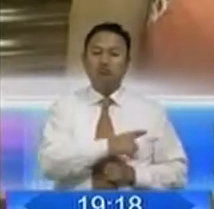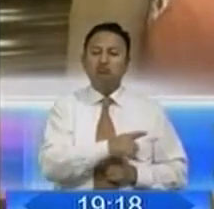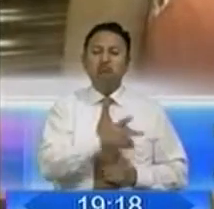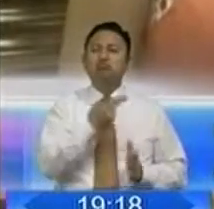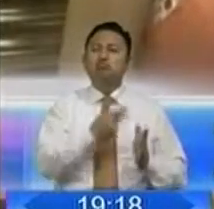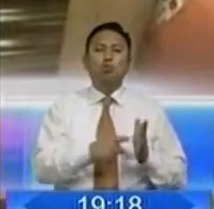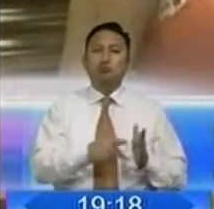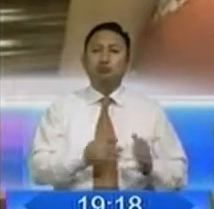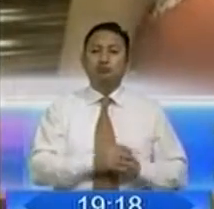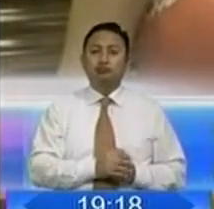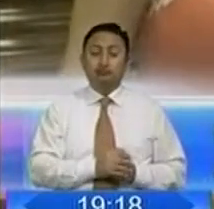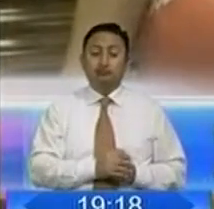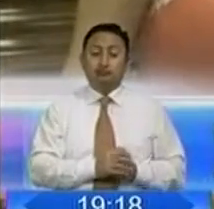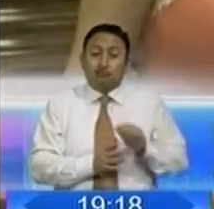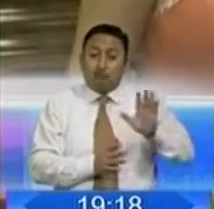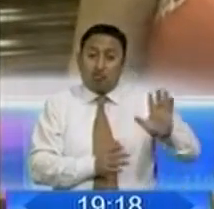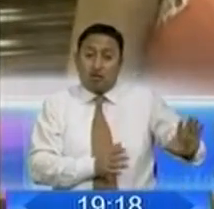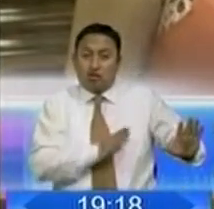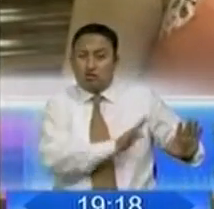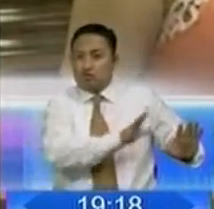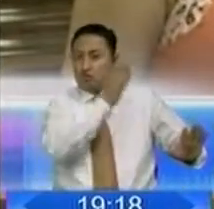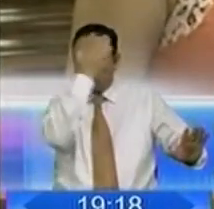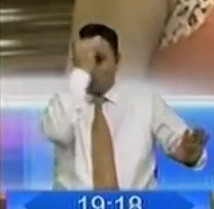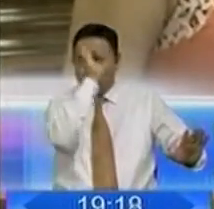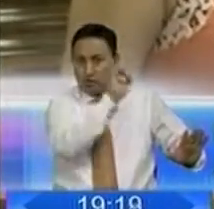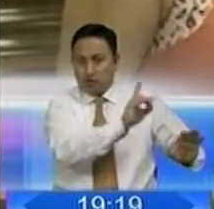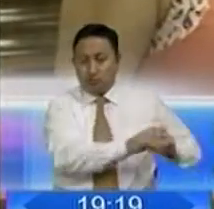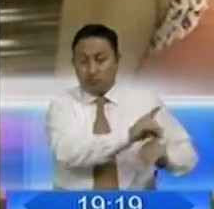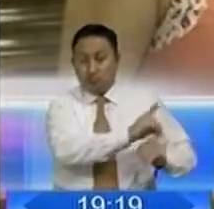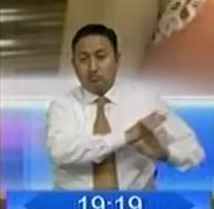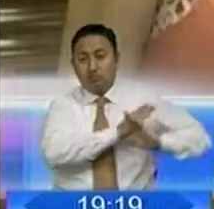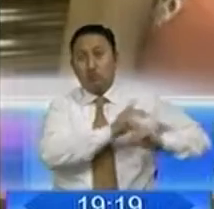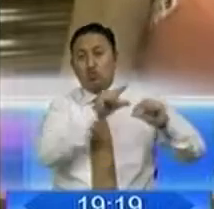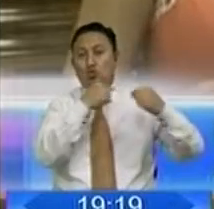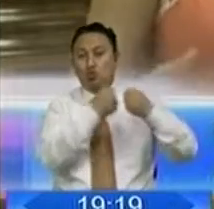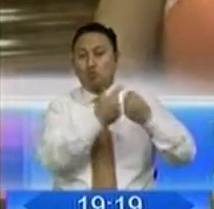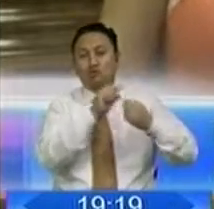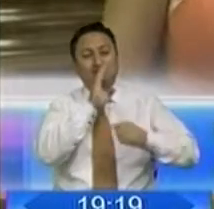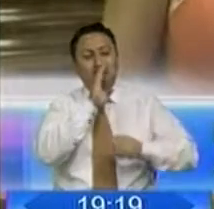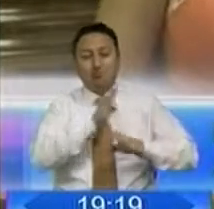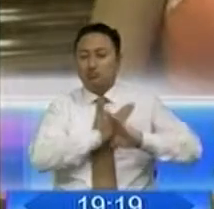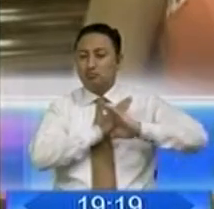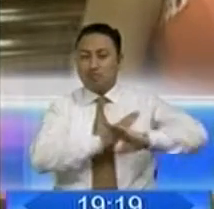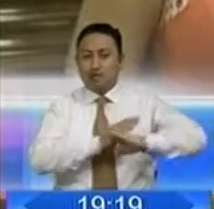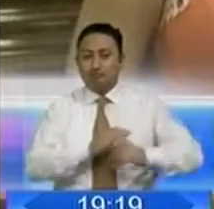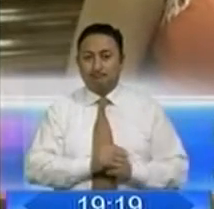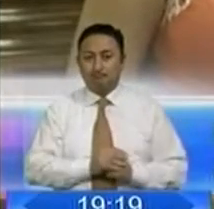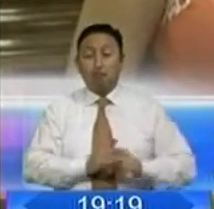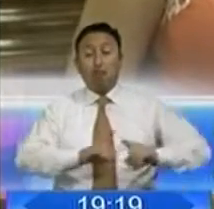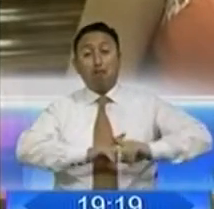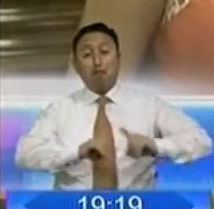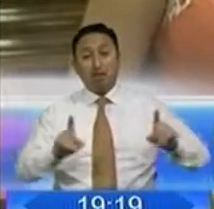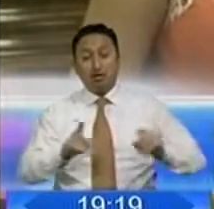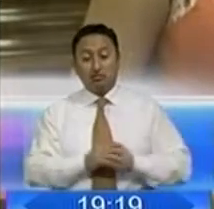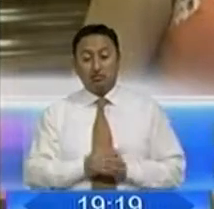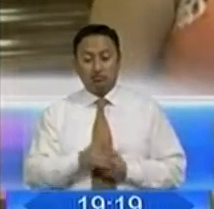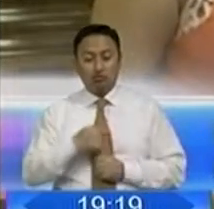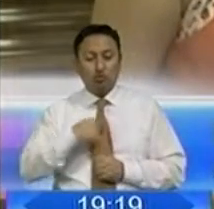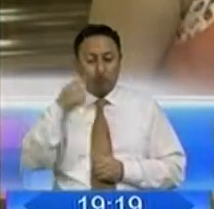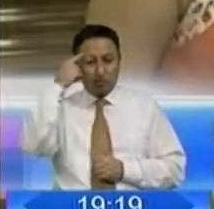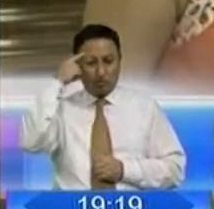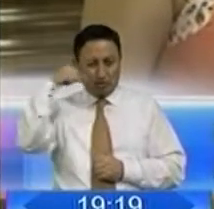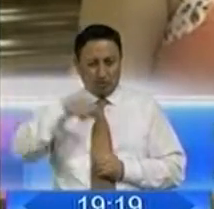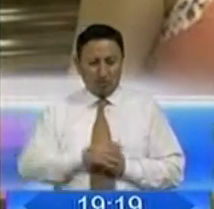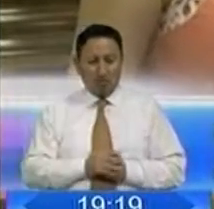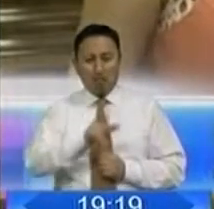ello? Bueno, ellos mantienen su posición, obviamente van a defender a su gremio, van a defender a su gente, pero por ende yo creo que no hay peor